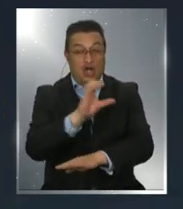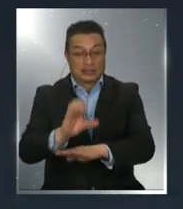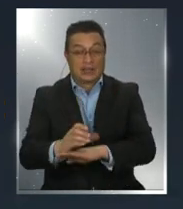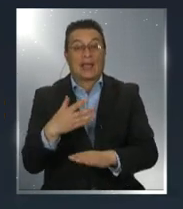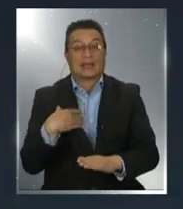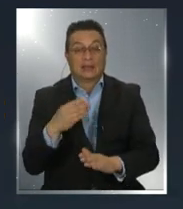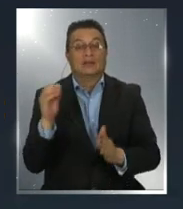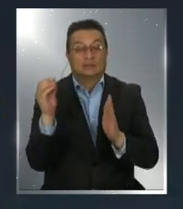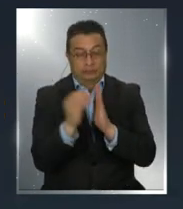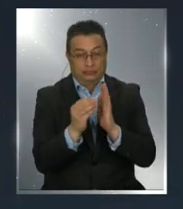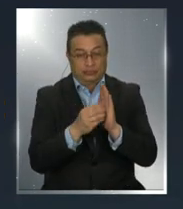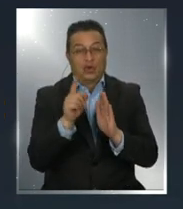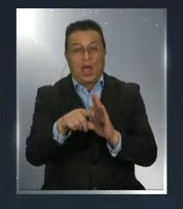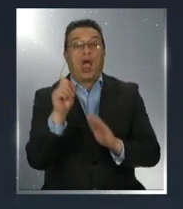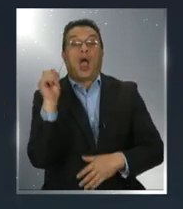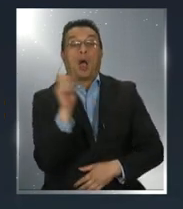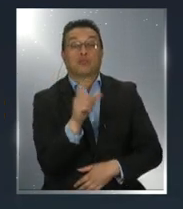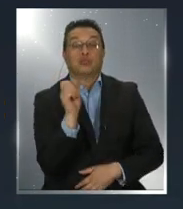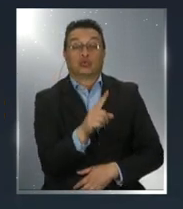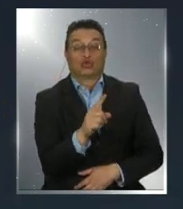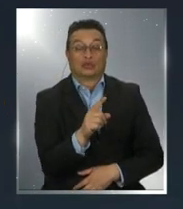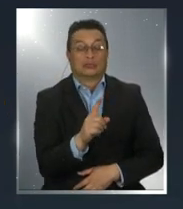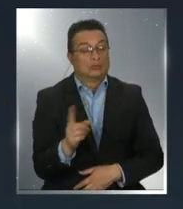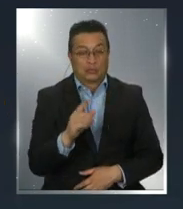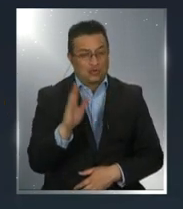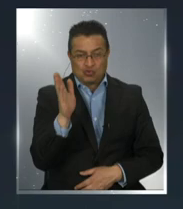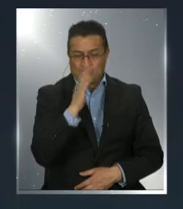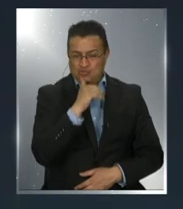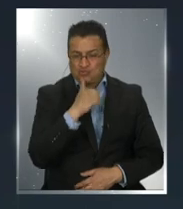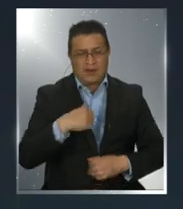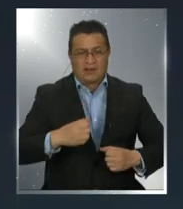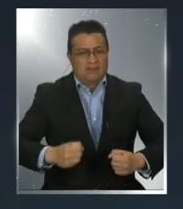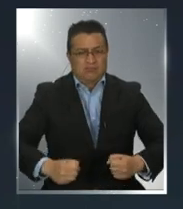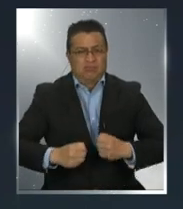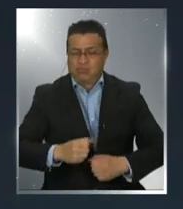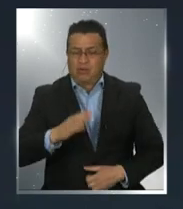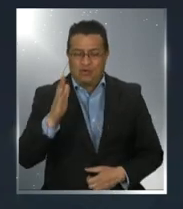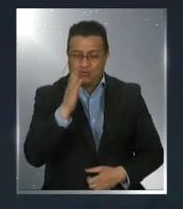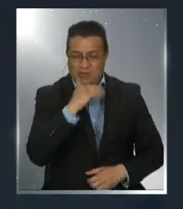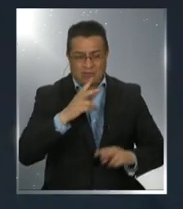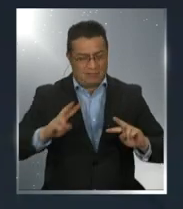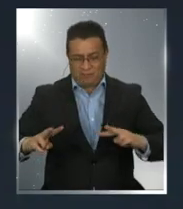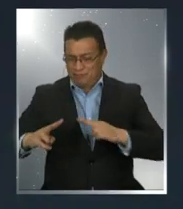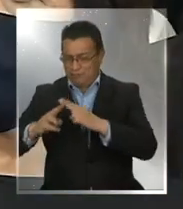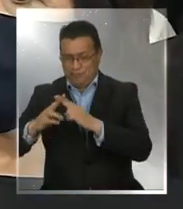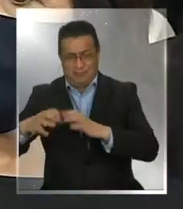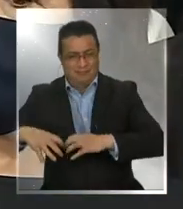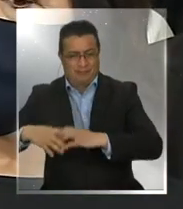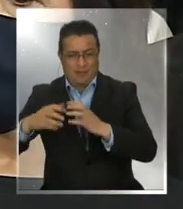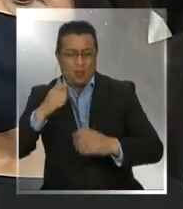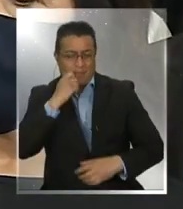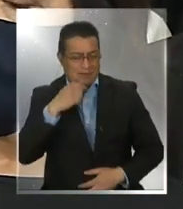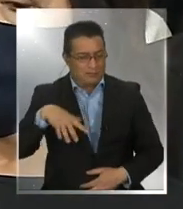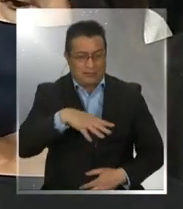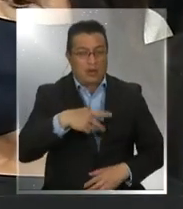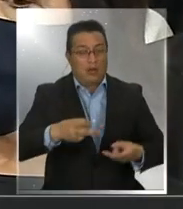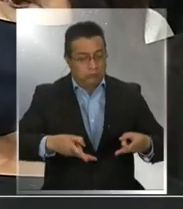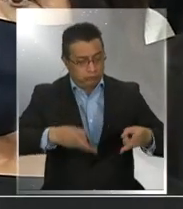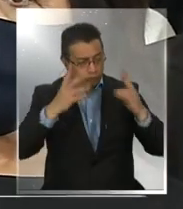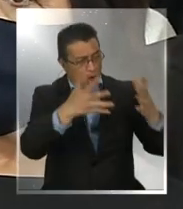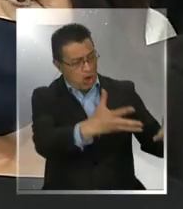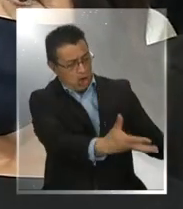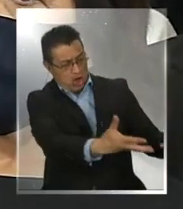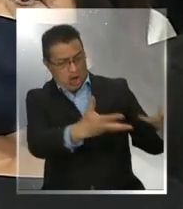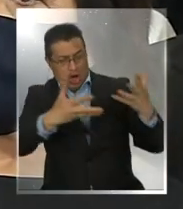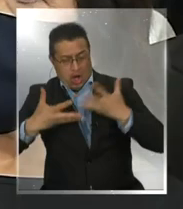un estatuto de expulsión. No tenemos ninguna capacidad de infraestructura, ni siquiera humanitaria, de acoger todo